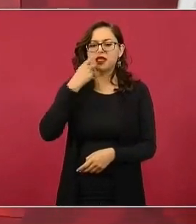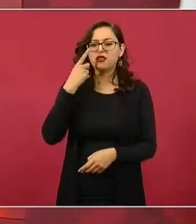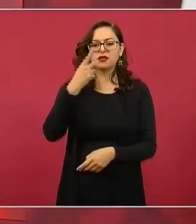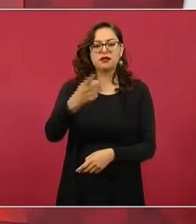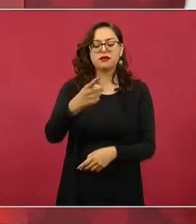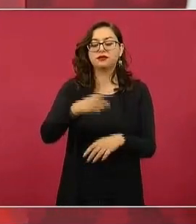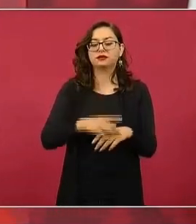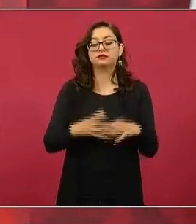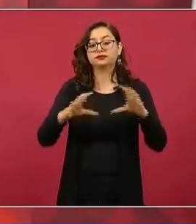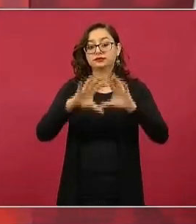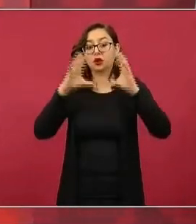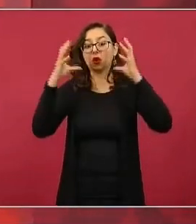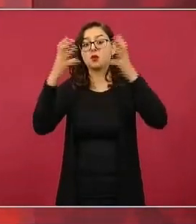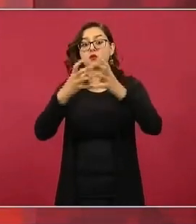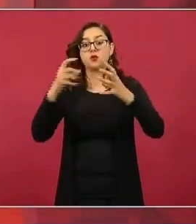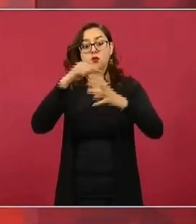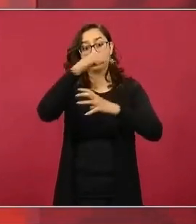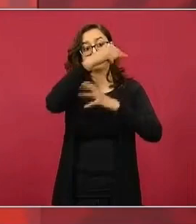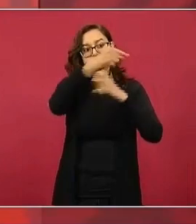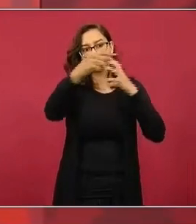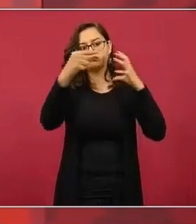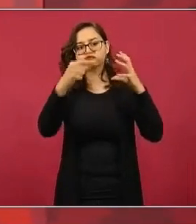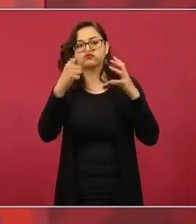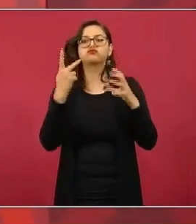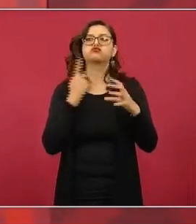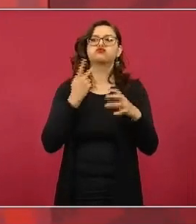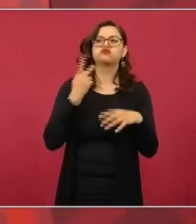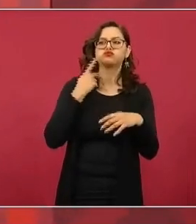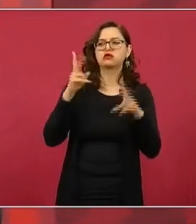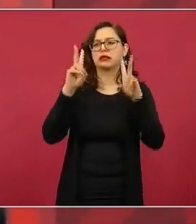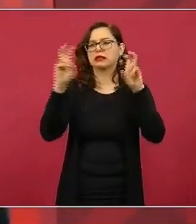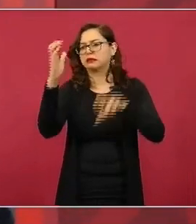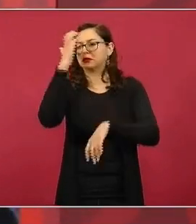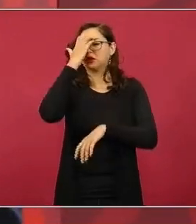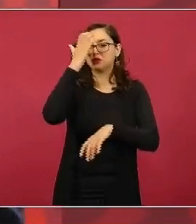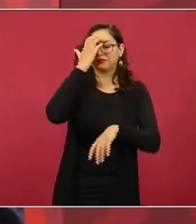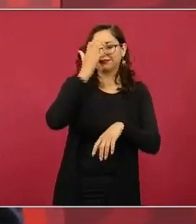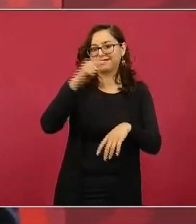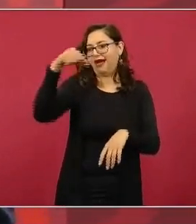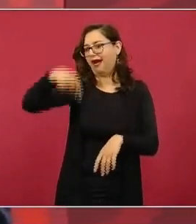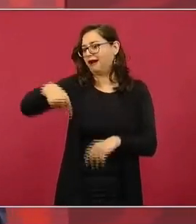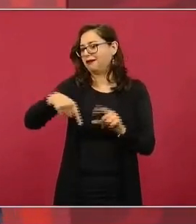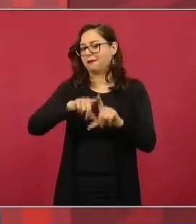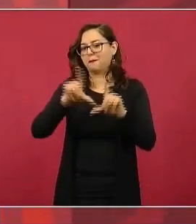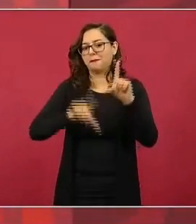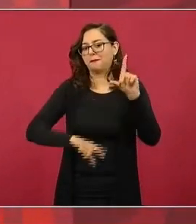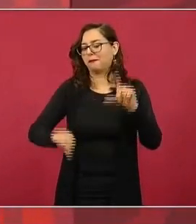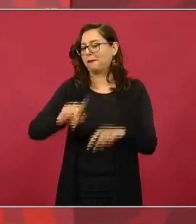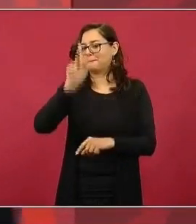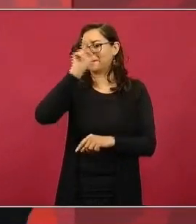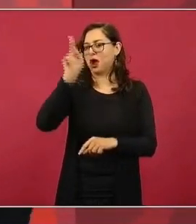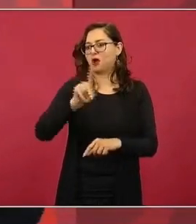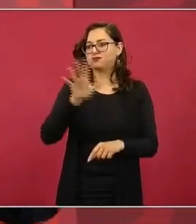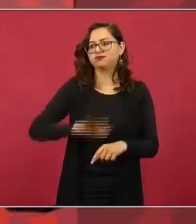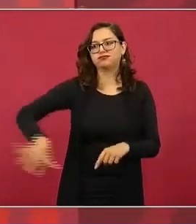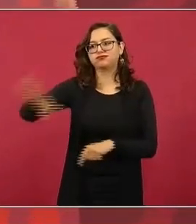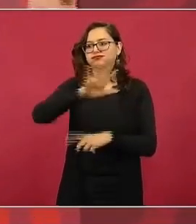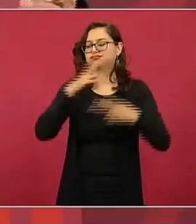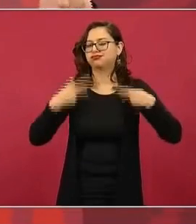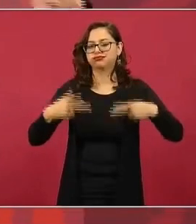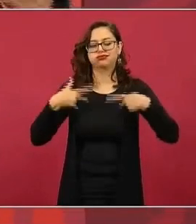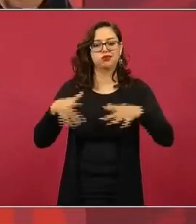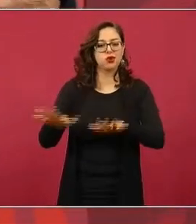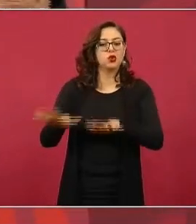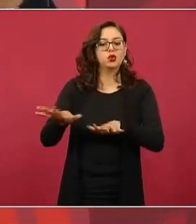más conciencia cívica, política en el mundo. Y esto lo hemos